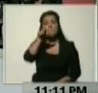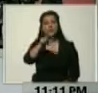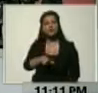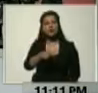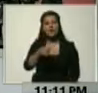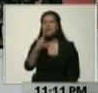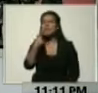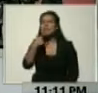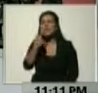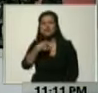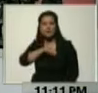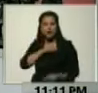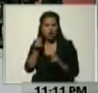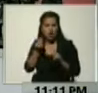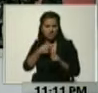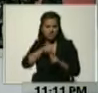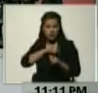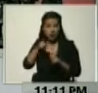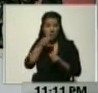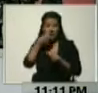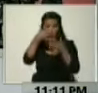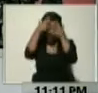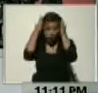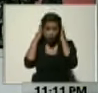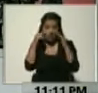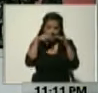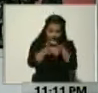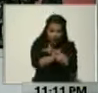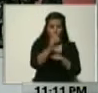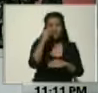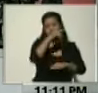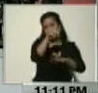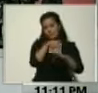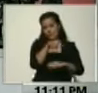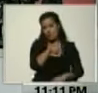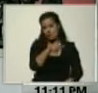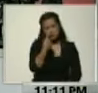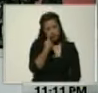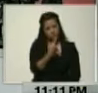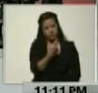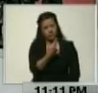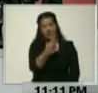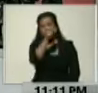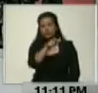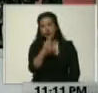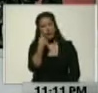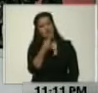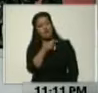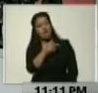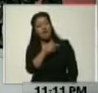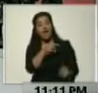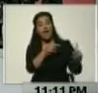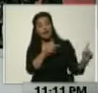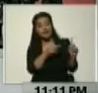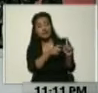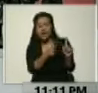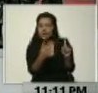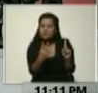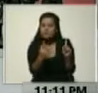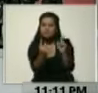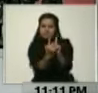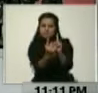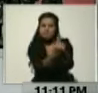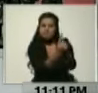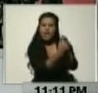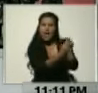acento español y de cabello blanco dentro de la Asamblea Nacional. Esta persona estaba conversando con varios de los diputados de la